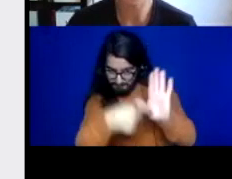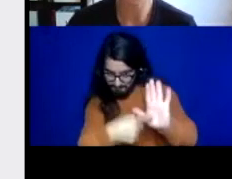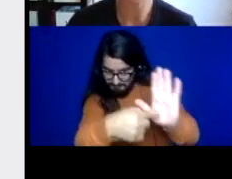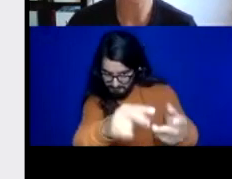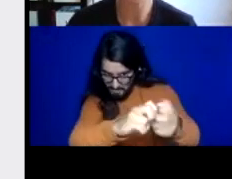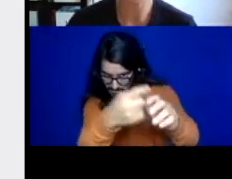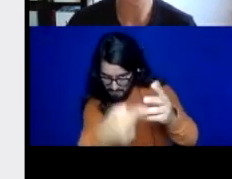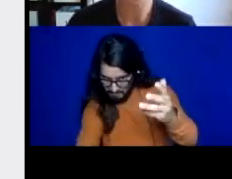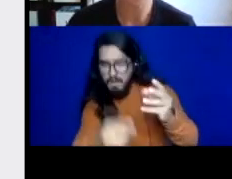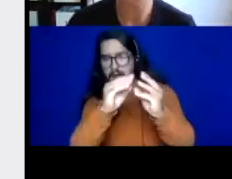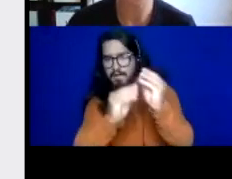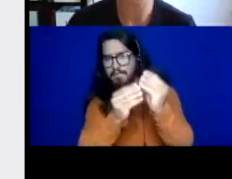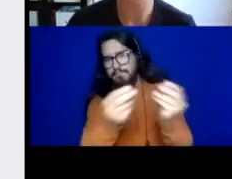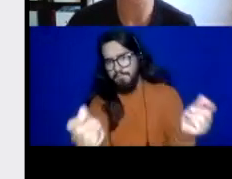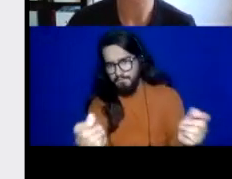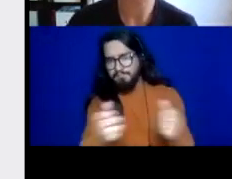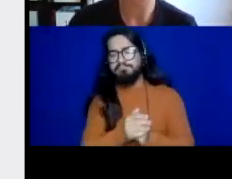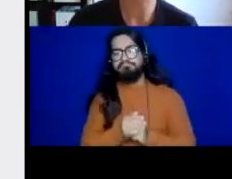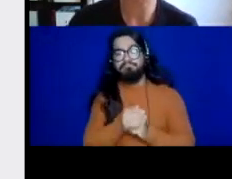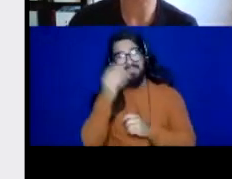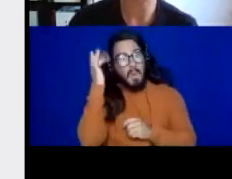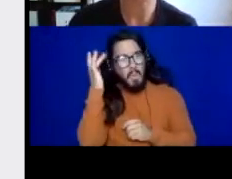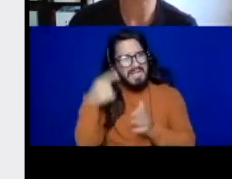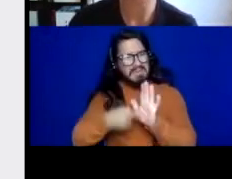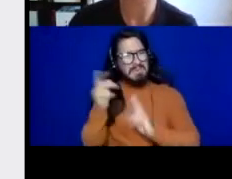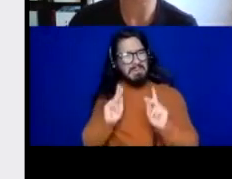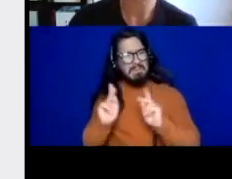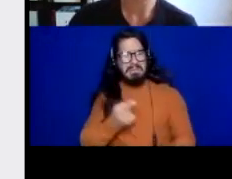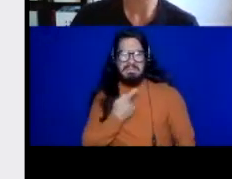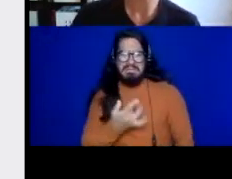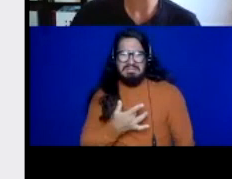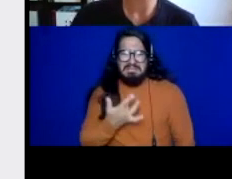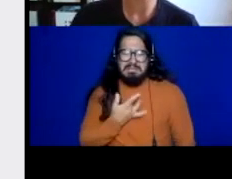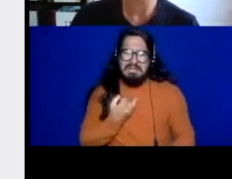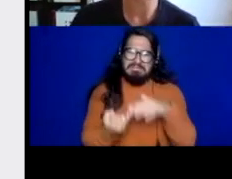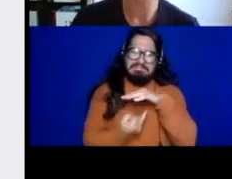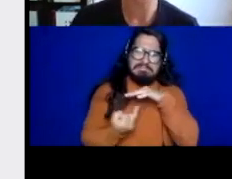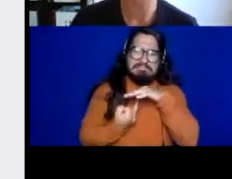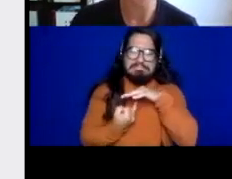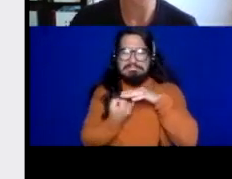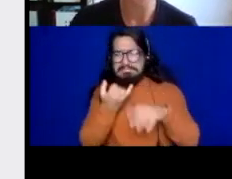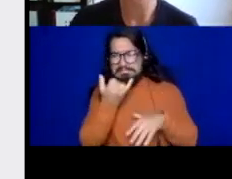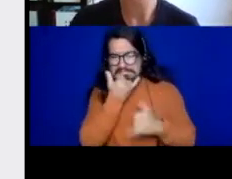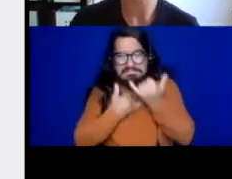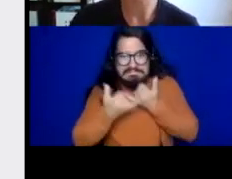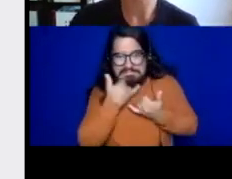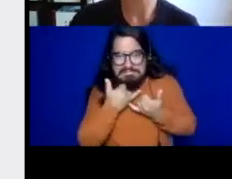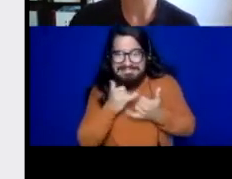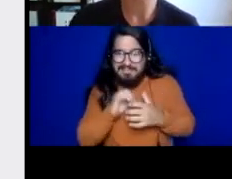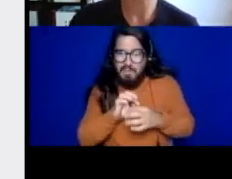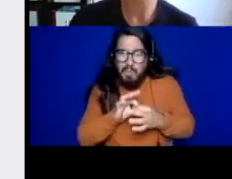práctica. Las personas también se sienten aisladas y un poco tímidas sobre compartir cuando las cosas no están